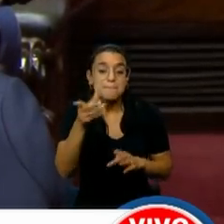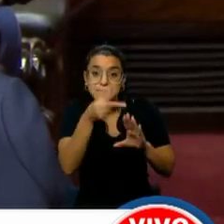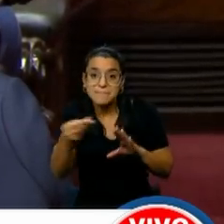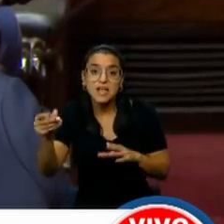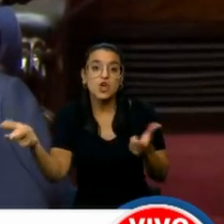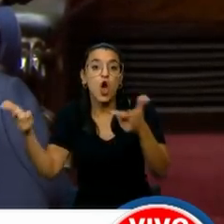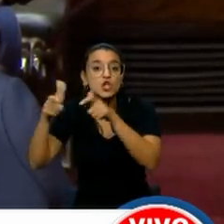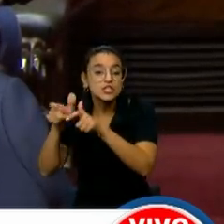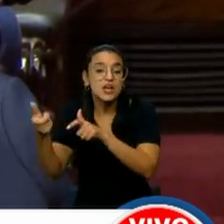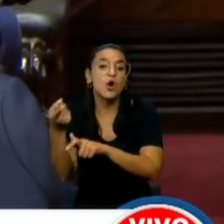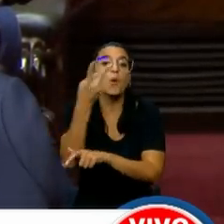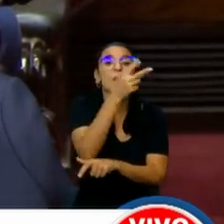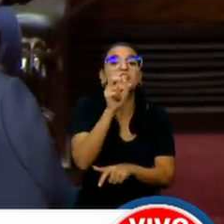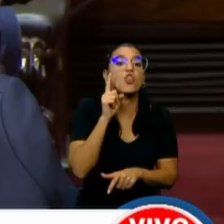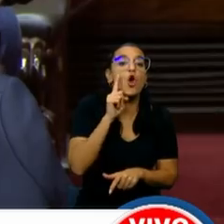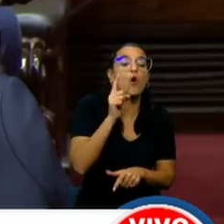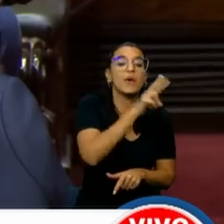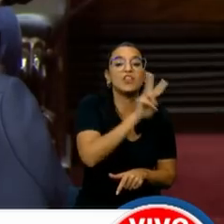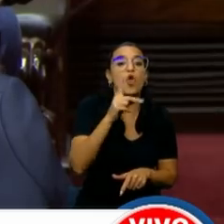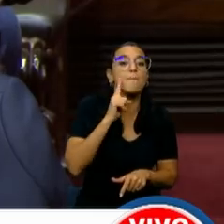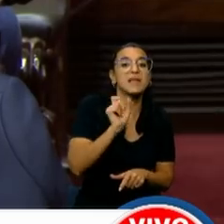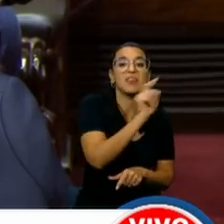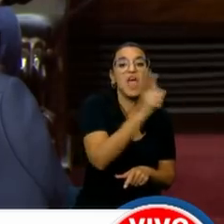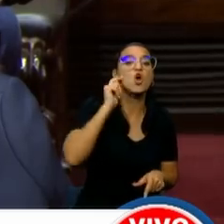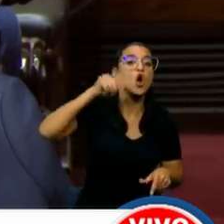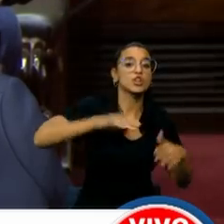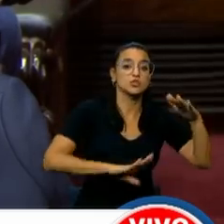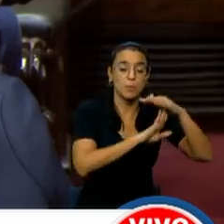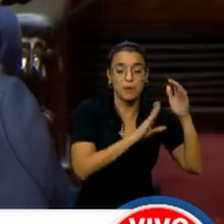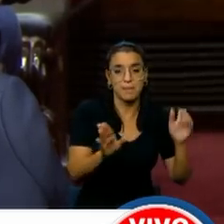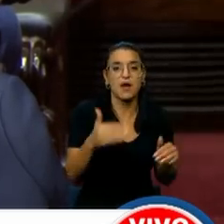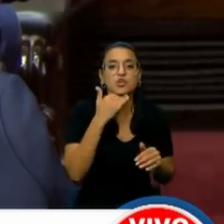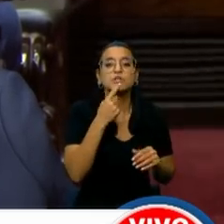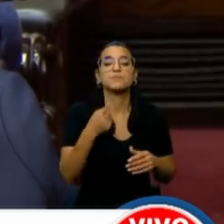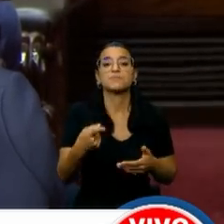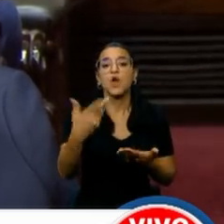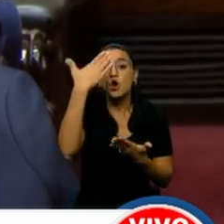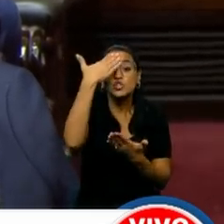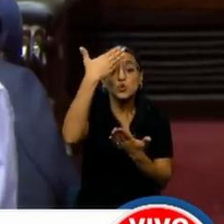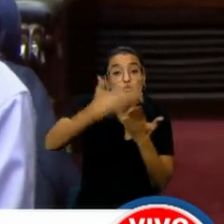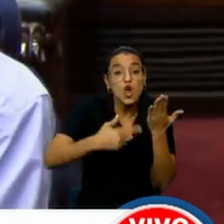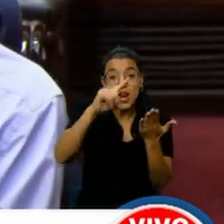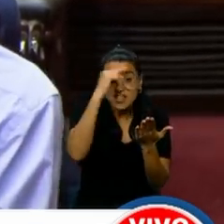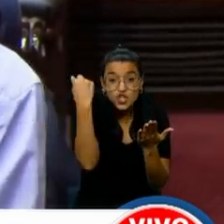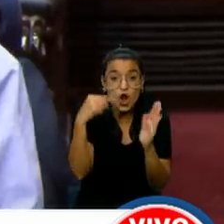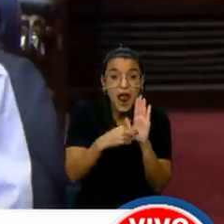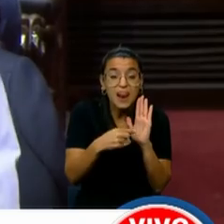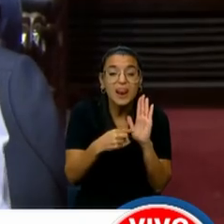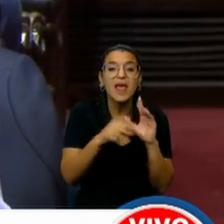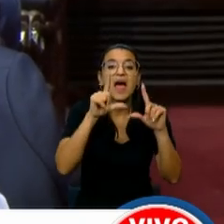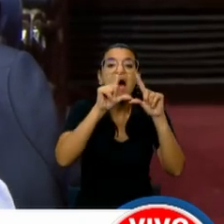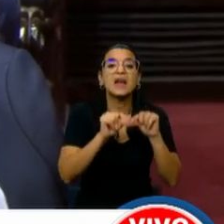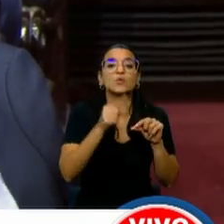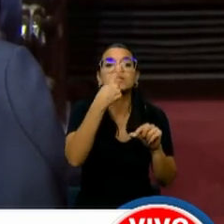consejo y los 22 mil de la corte el problema es que la constitución nacional no sé si le suena a la constitución nacional en su artículo